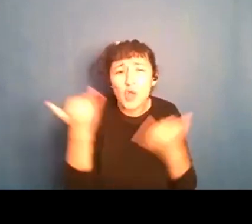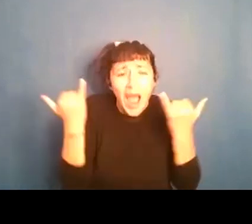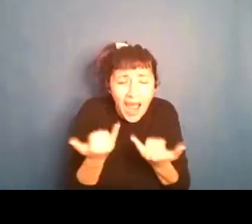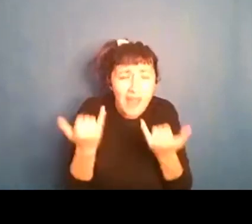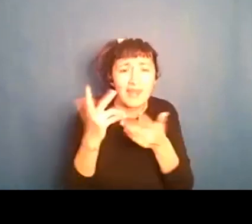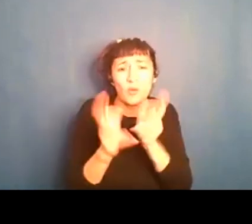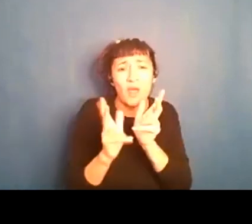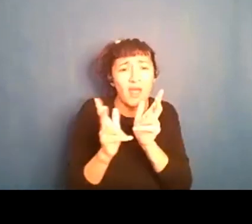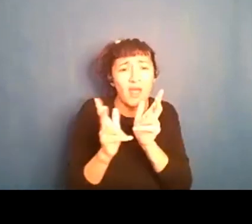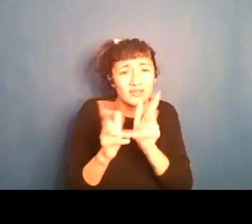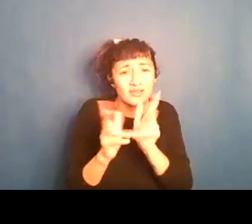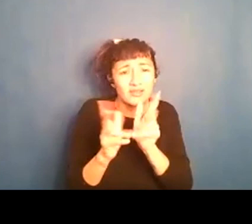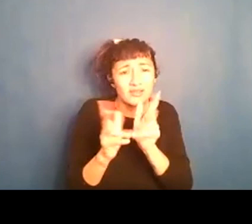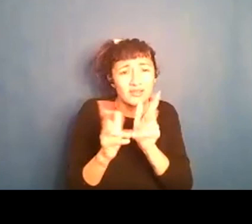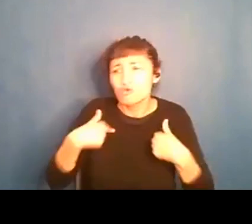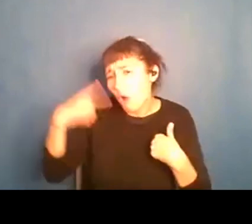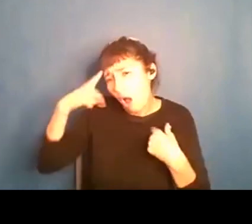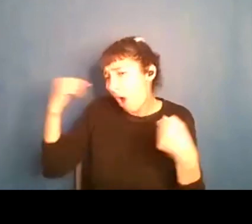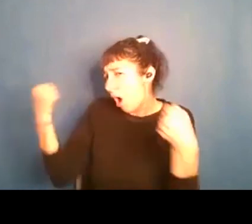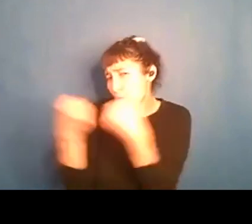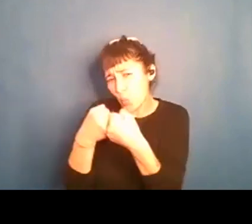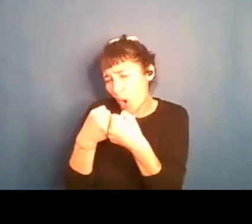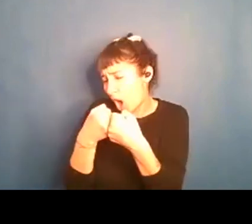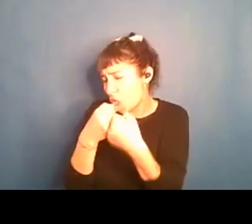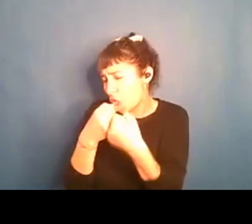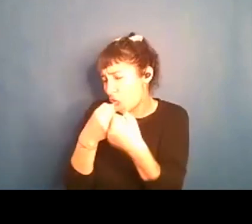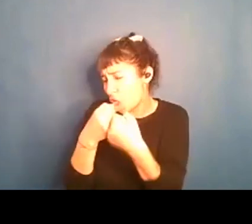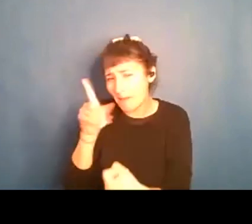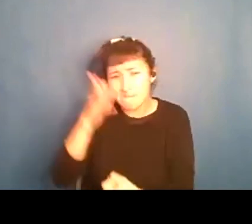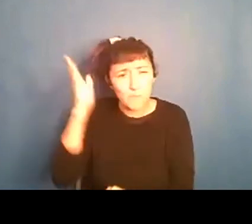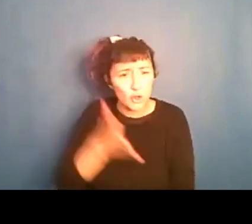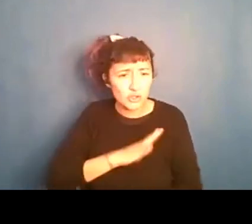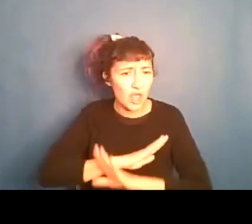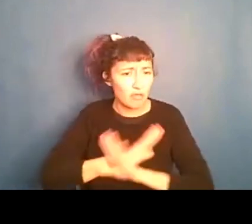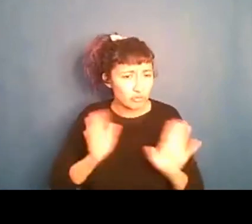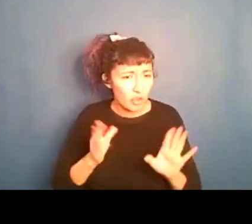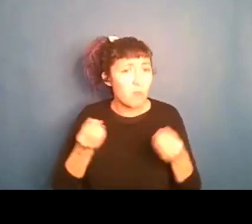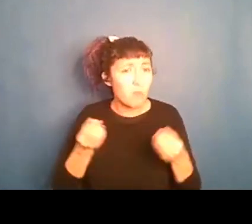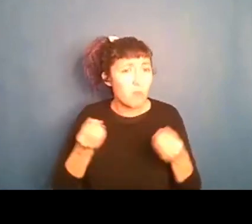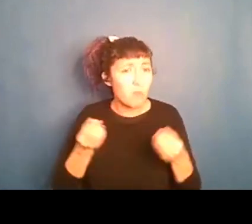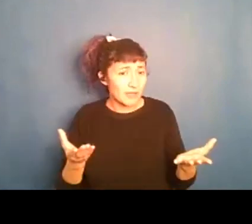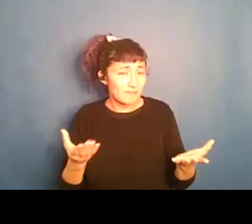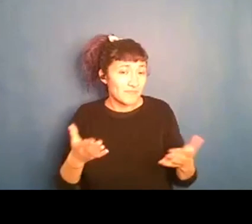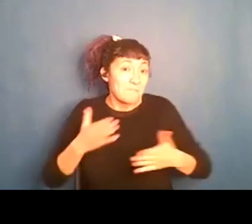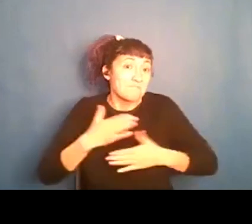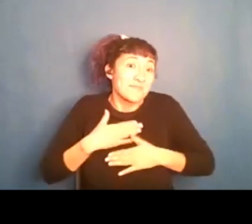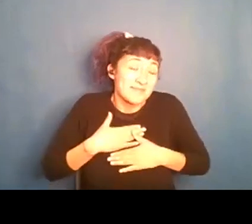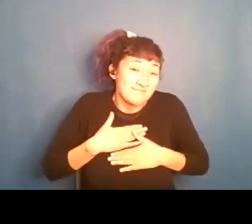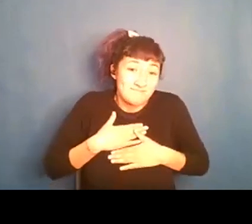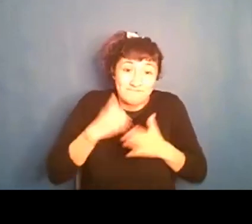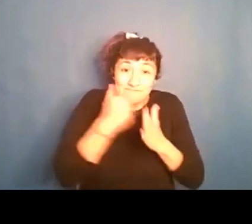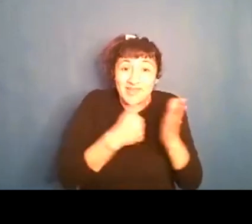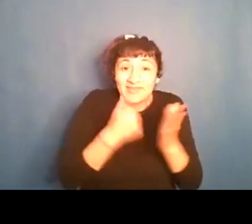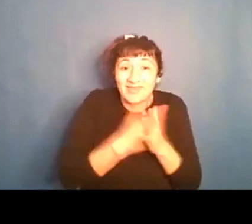Estoy netamente de acuerdo con vos. El planteo es una de mi militancia dentro de la Universidad de la